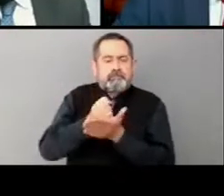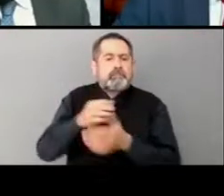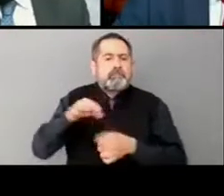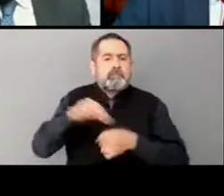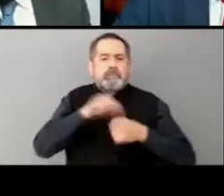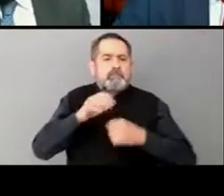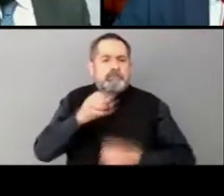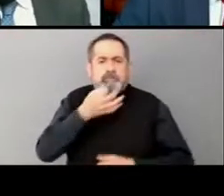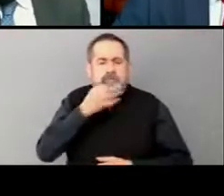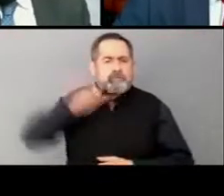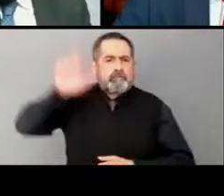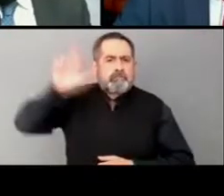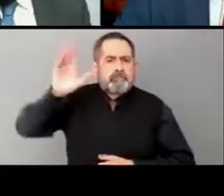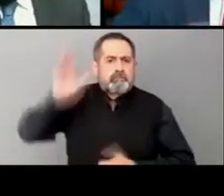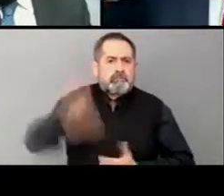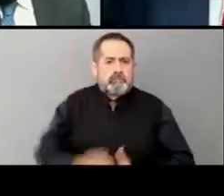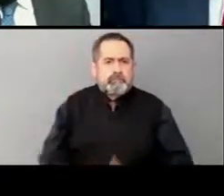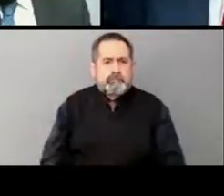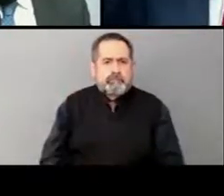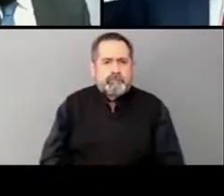económica.